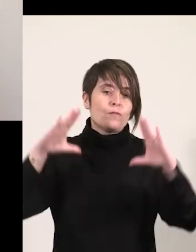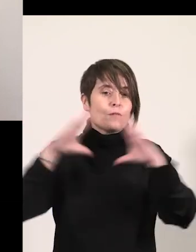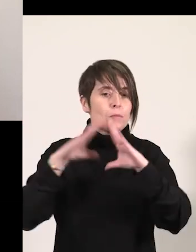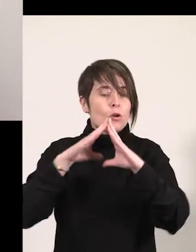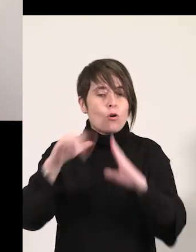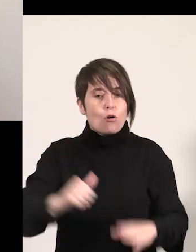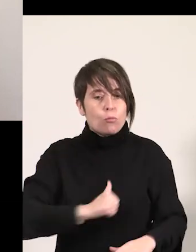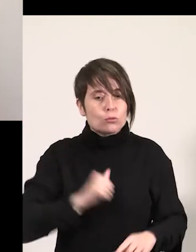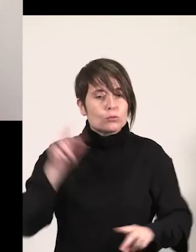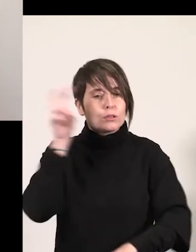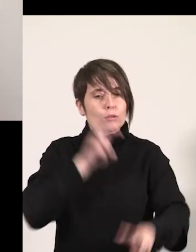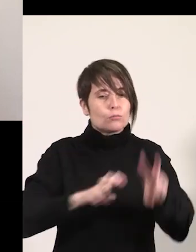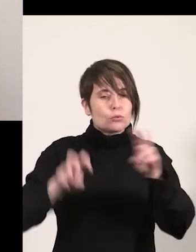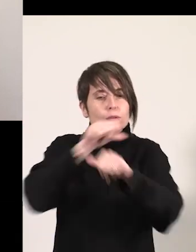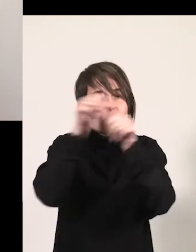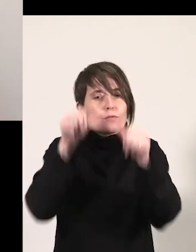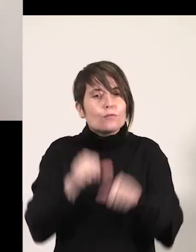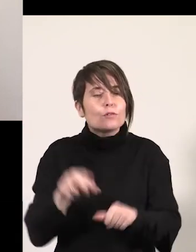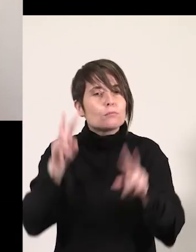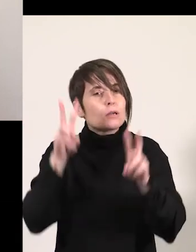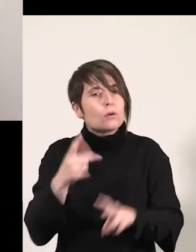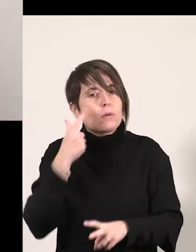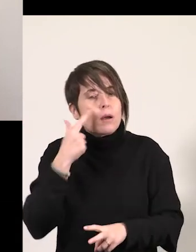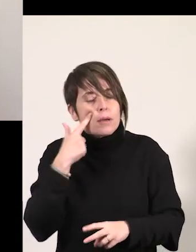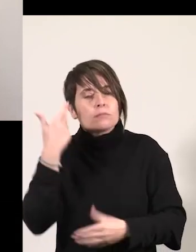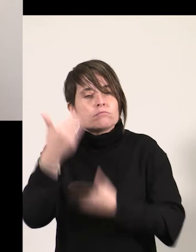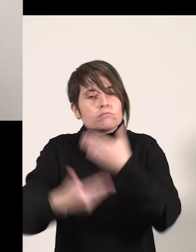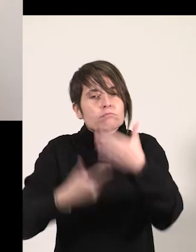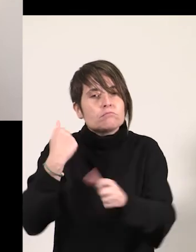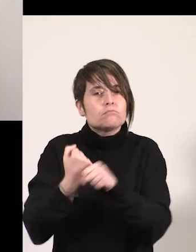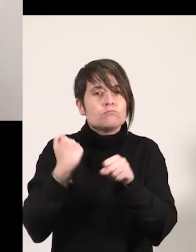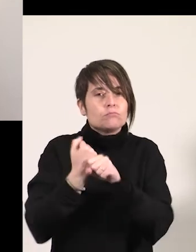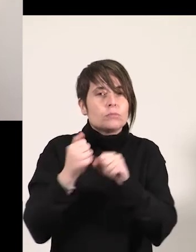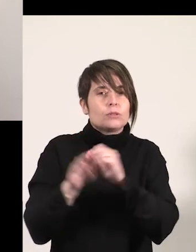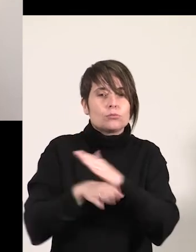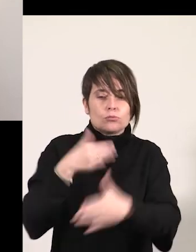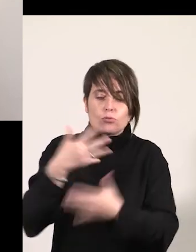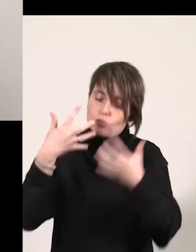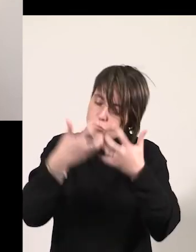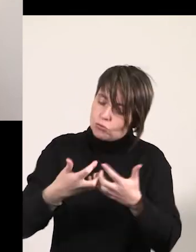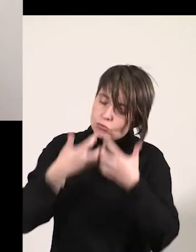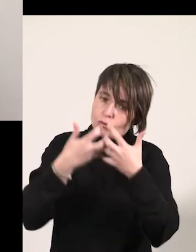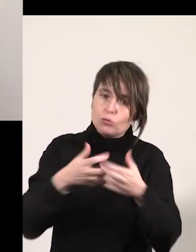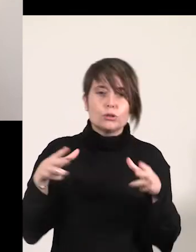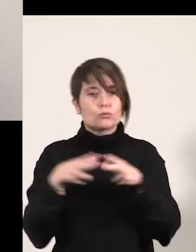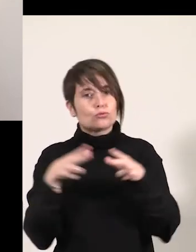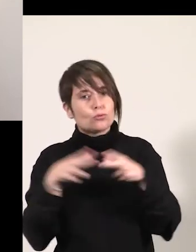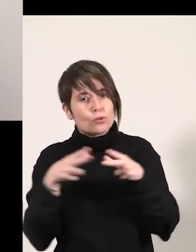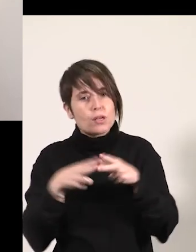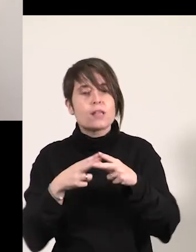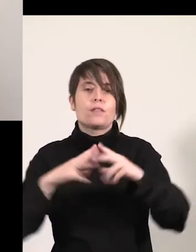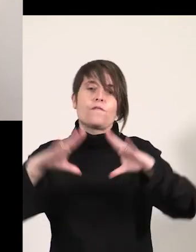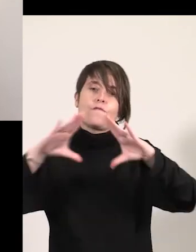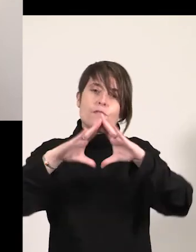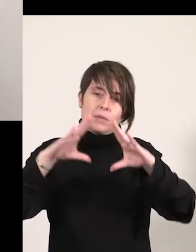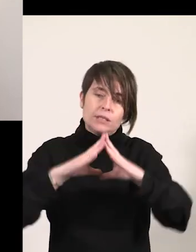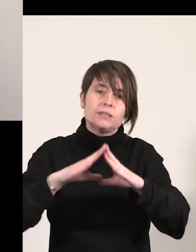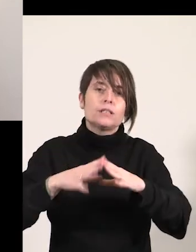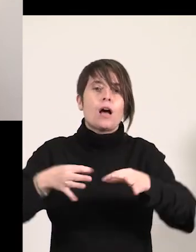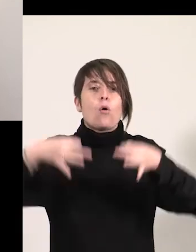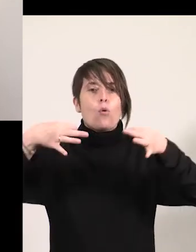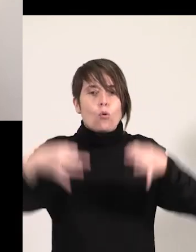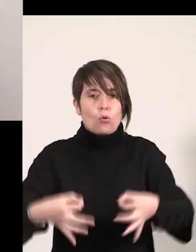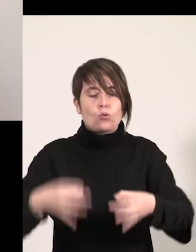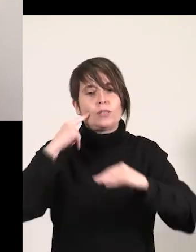encuentros feministas ha sido una oportunidad para explorar nuevas fórmulas, ¿no?, para llegar a personas y seguir trabajando en la lucha por una